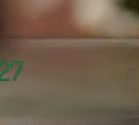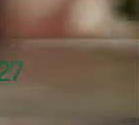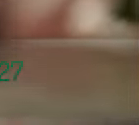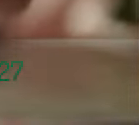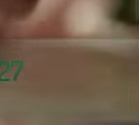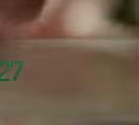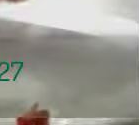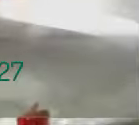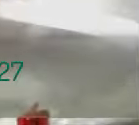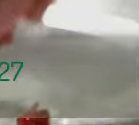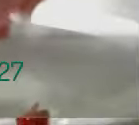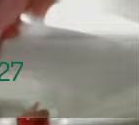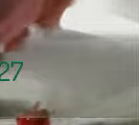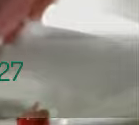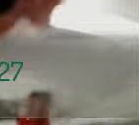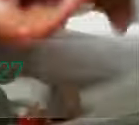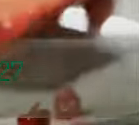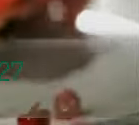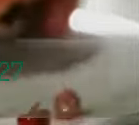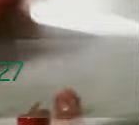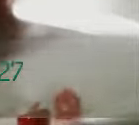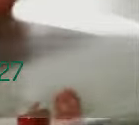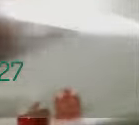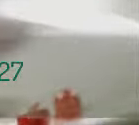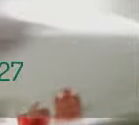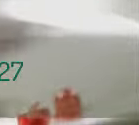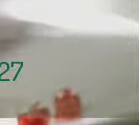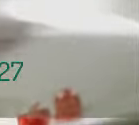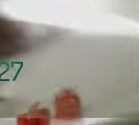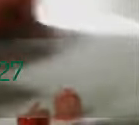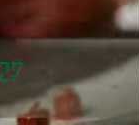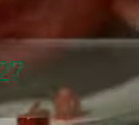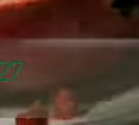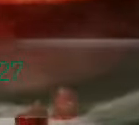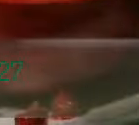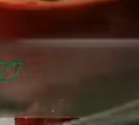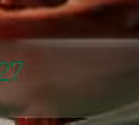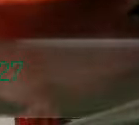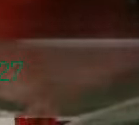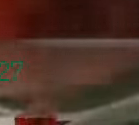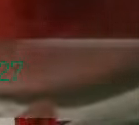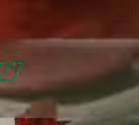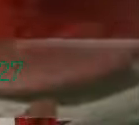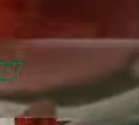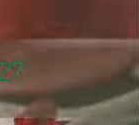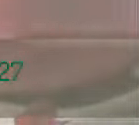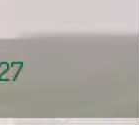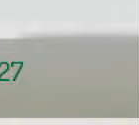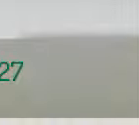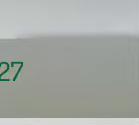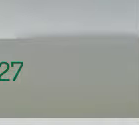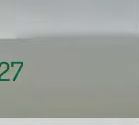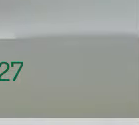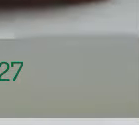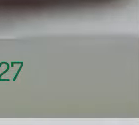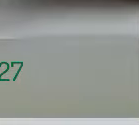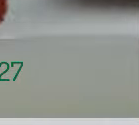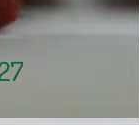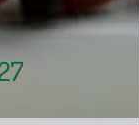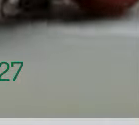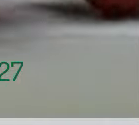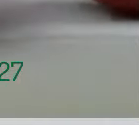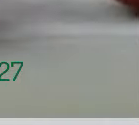elasticidad, aumentan la humectación cutánea y también previene la aparición de arrugas, manchas y flacidez. Bueno, doctora, ¿cuál es la combinación que usted